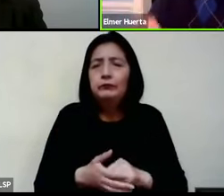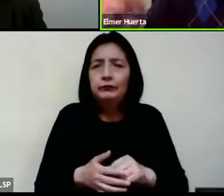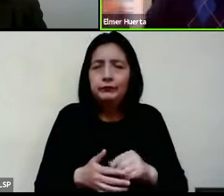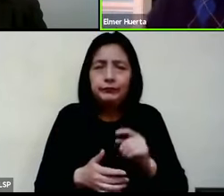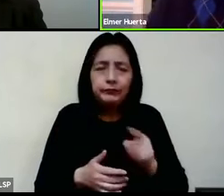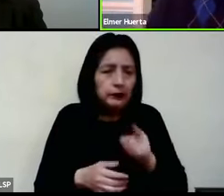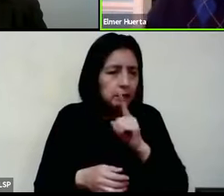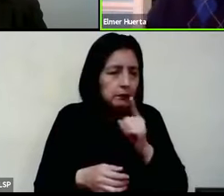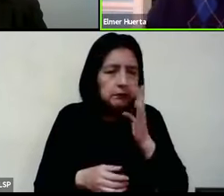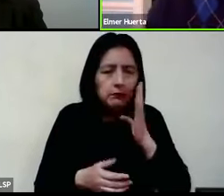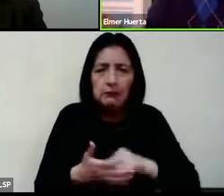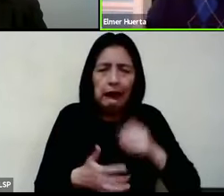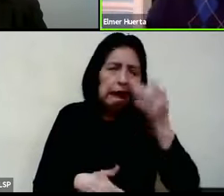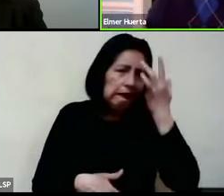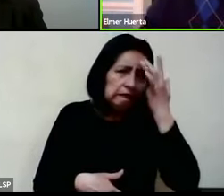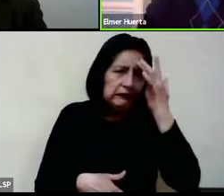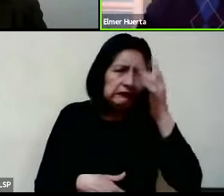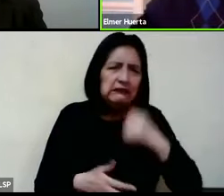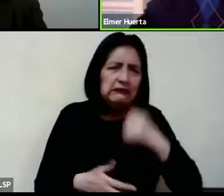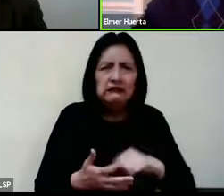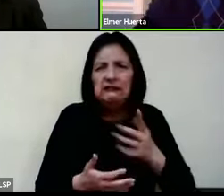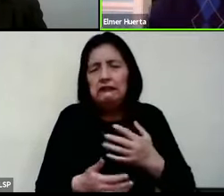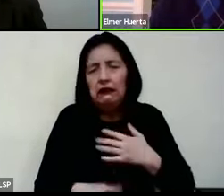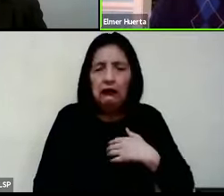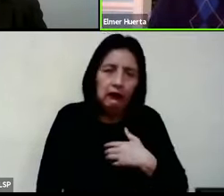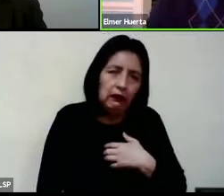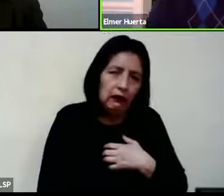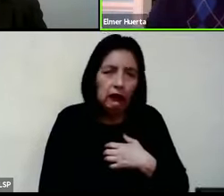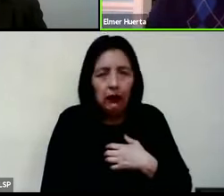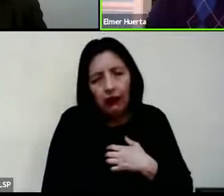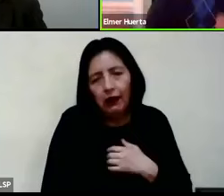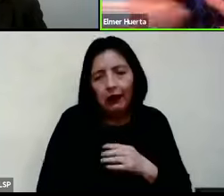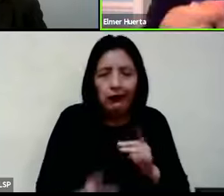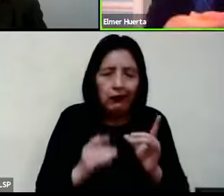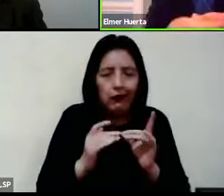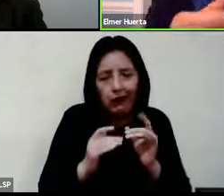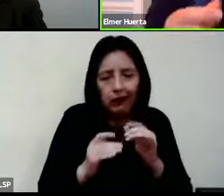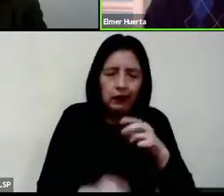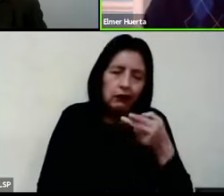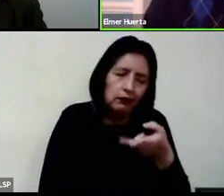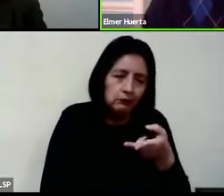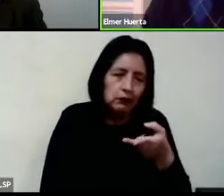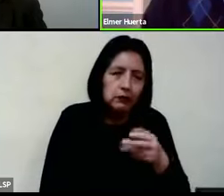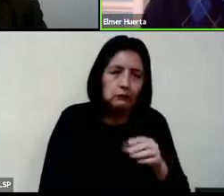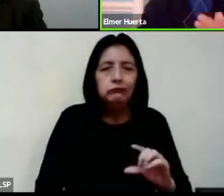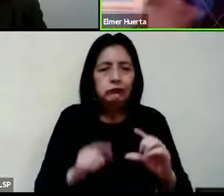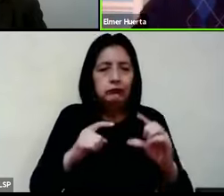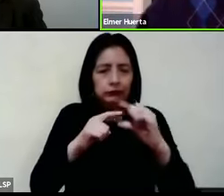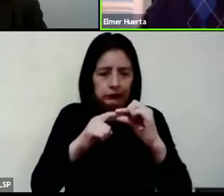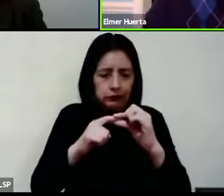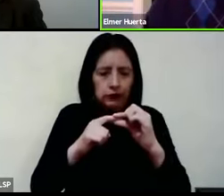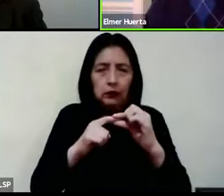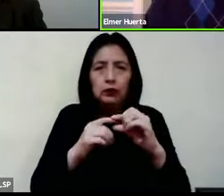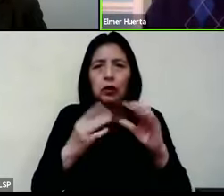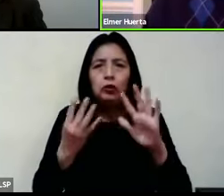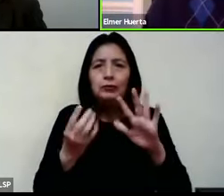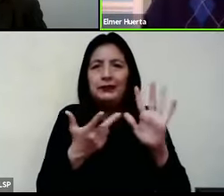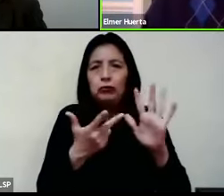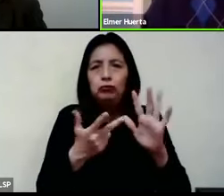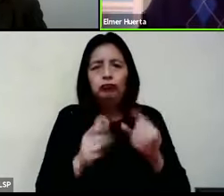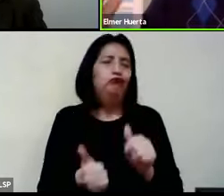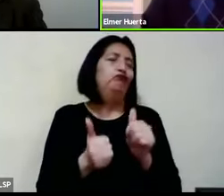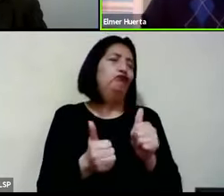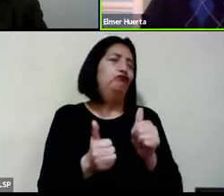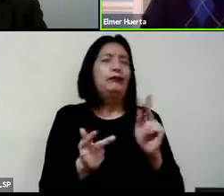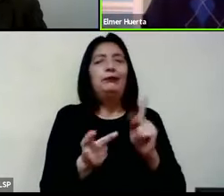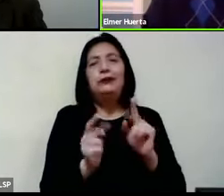papá, la mamá está enfermo, maleteado, como dicen allí en la cama, oxímetro, 98. Ah, perfecto, ningún